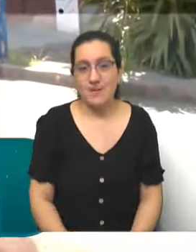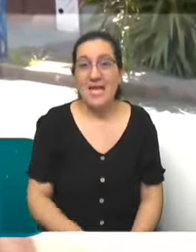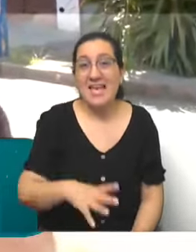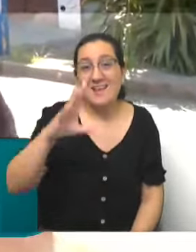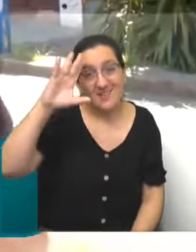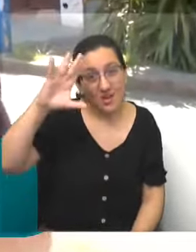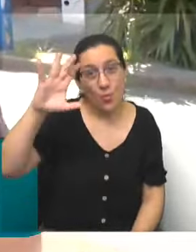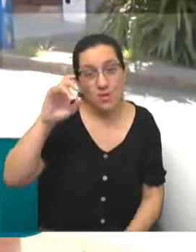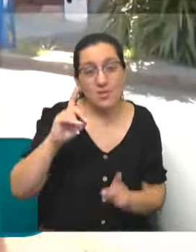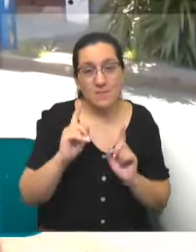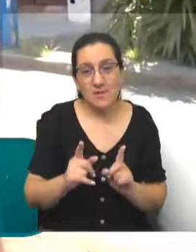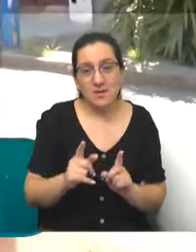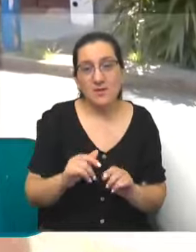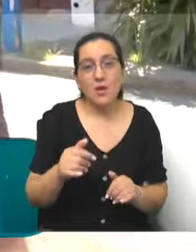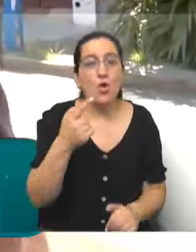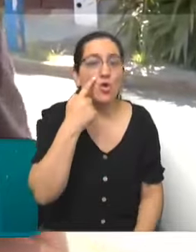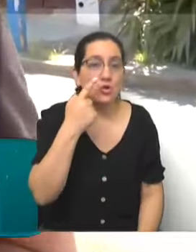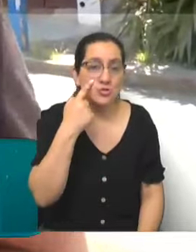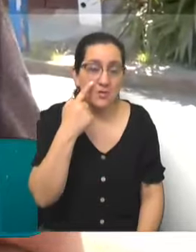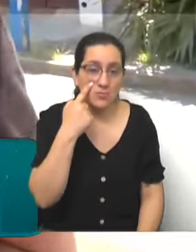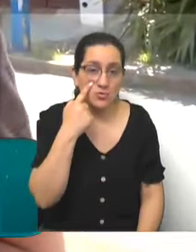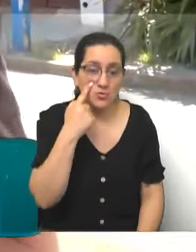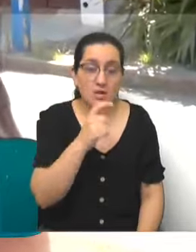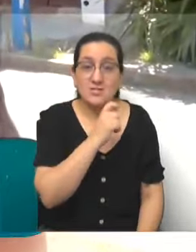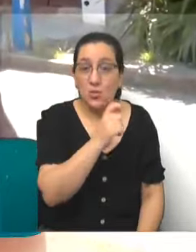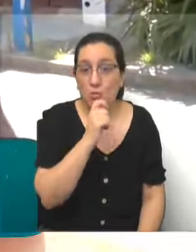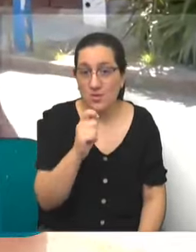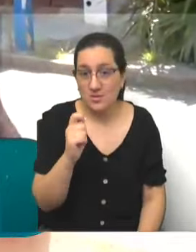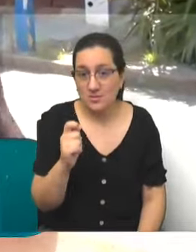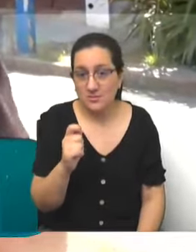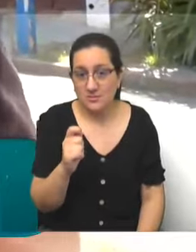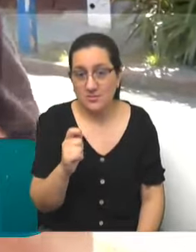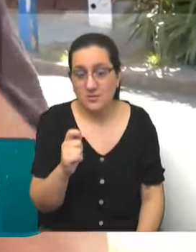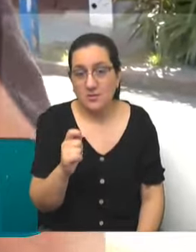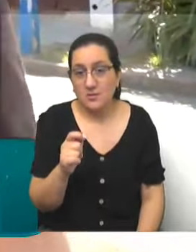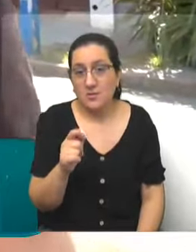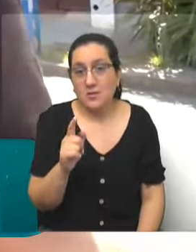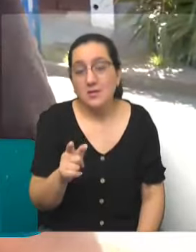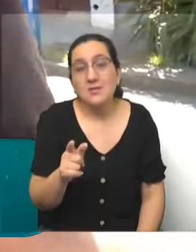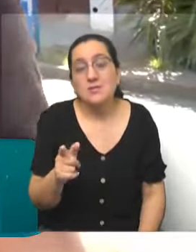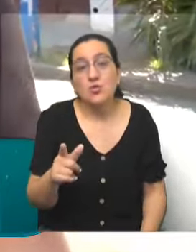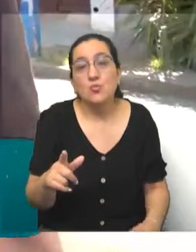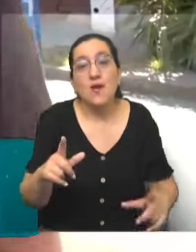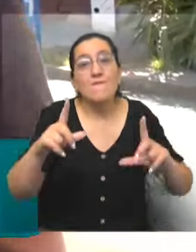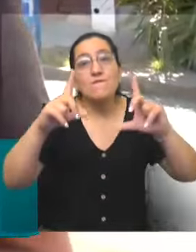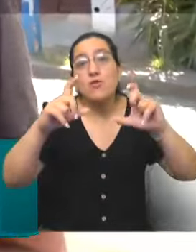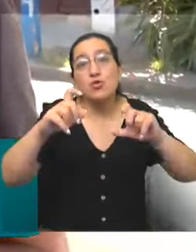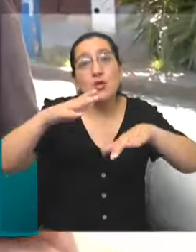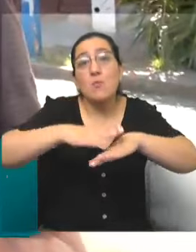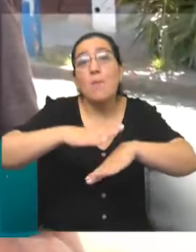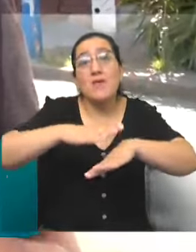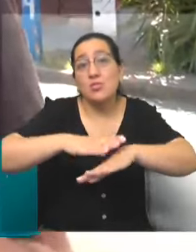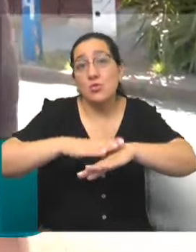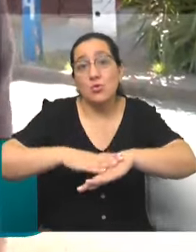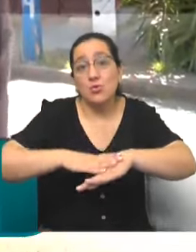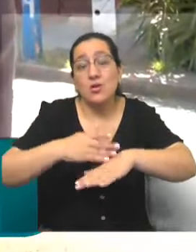Recordemos también que lo que conocemos por parte de las encuestas es una imagen, digamos, es una fotografía